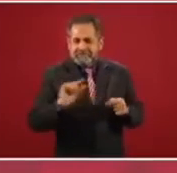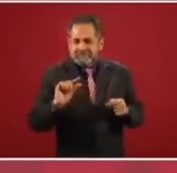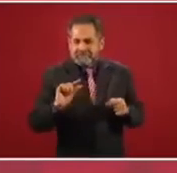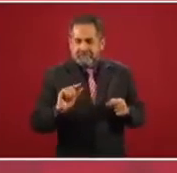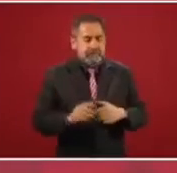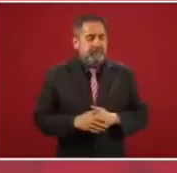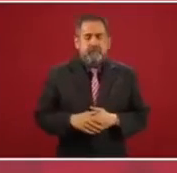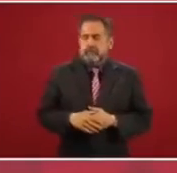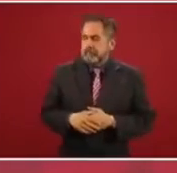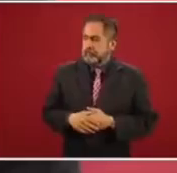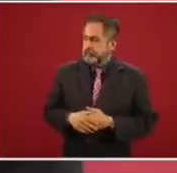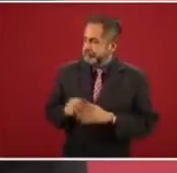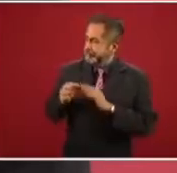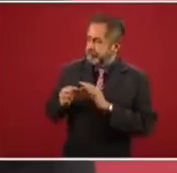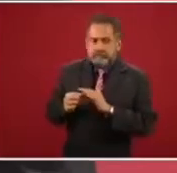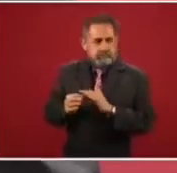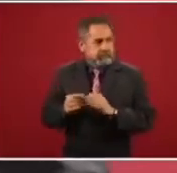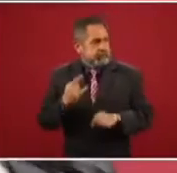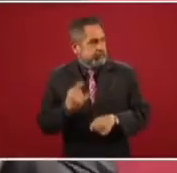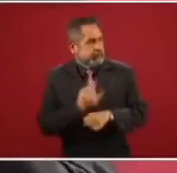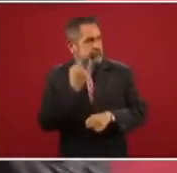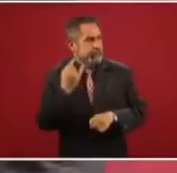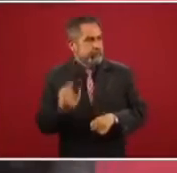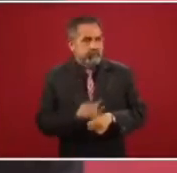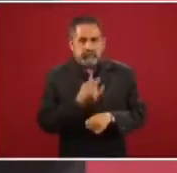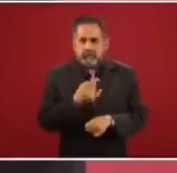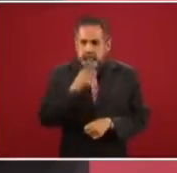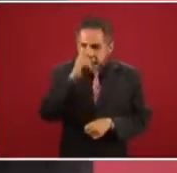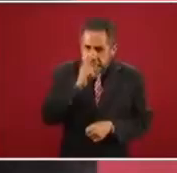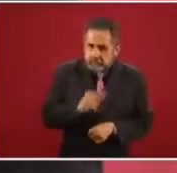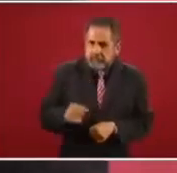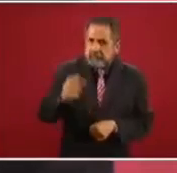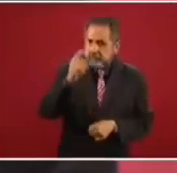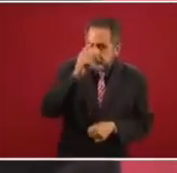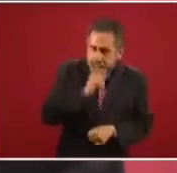pues no no hemos podido terminar